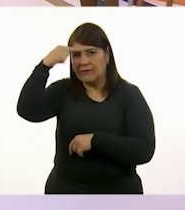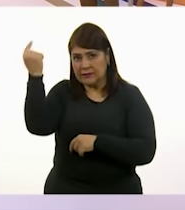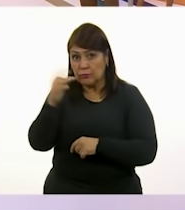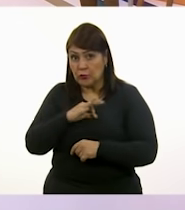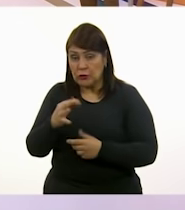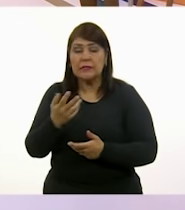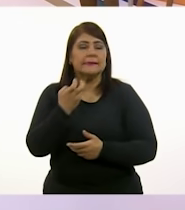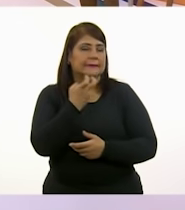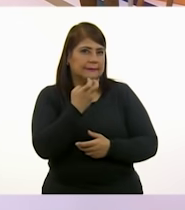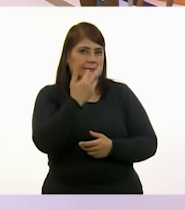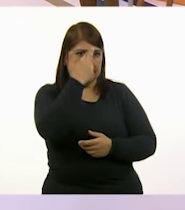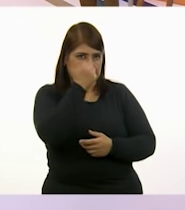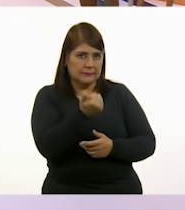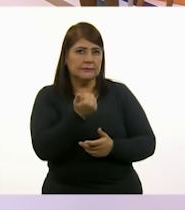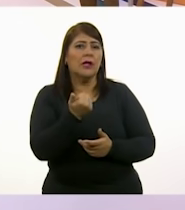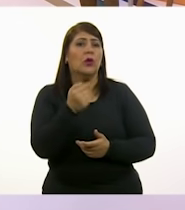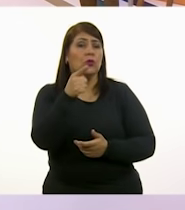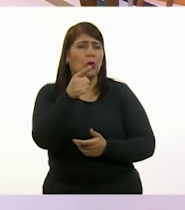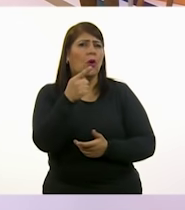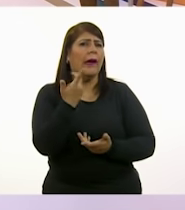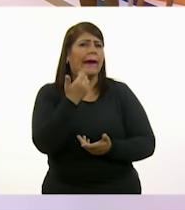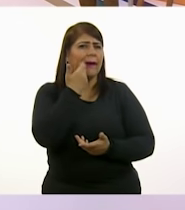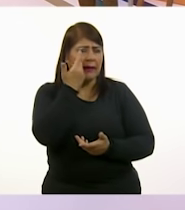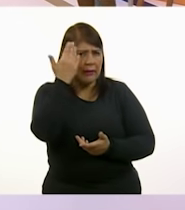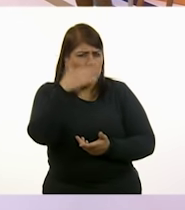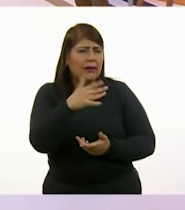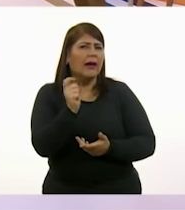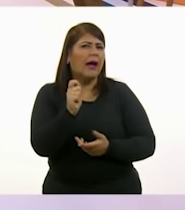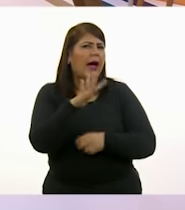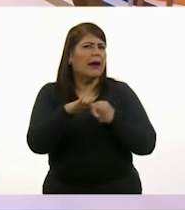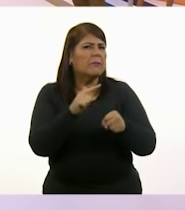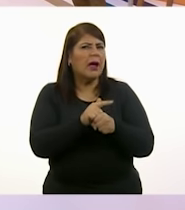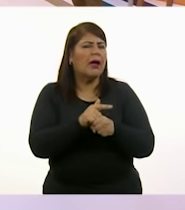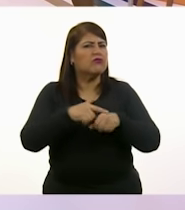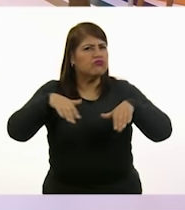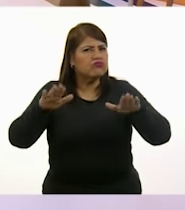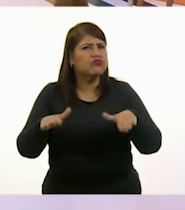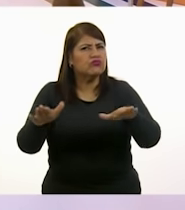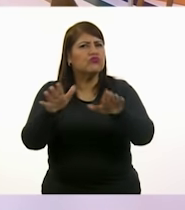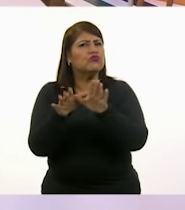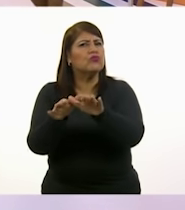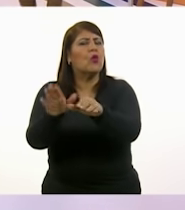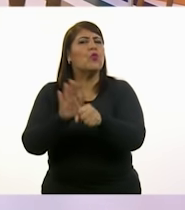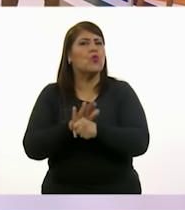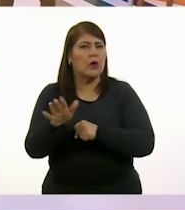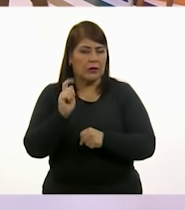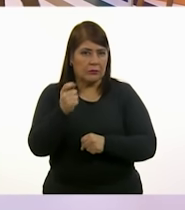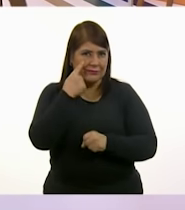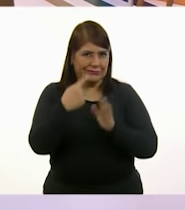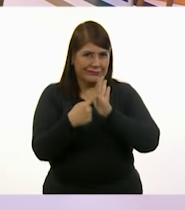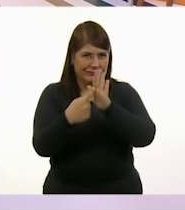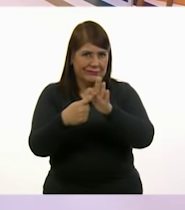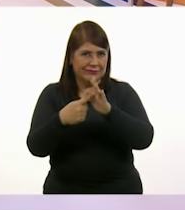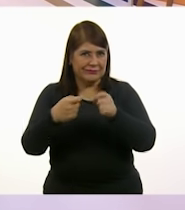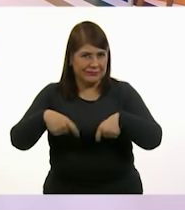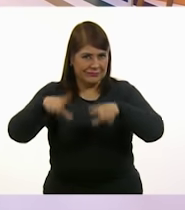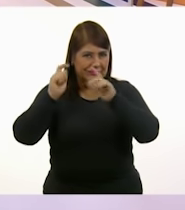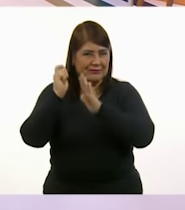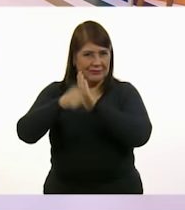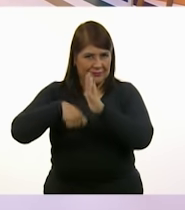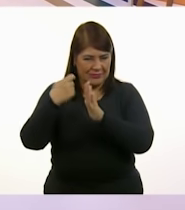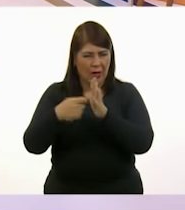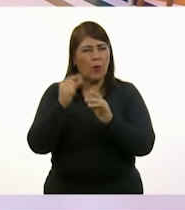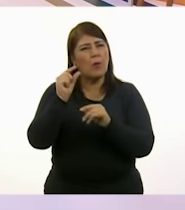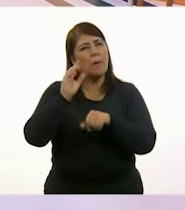Pepe ¿Quieres saber más sobre animales que vuelan? Sí Te invito a ver el siguiente video En este video vamos a conocer un poco